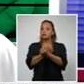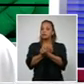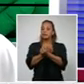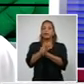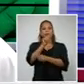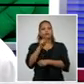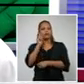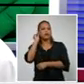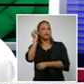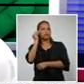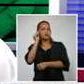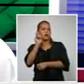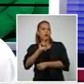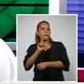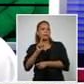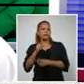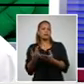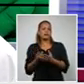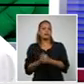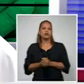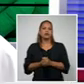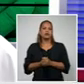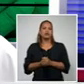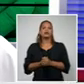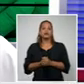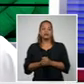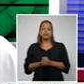se siga actuando,